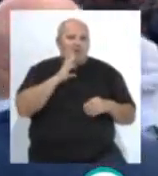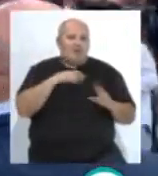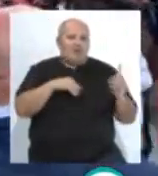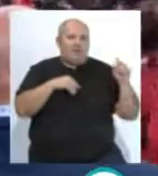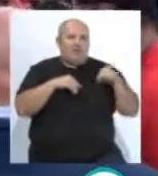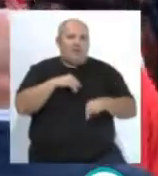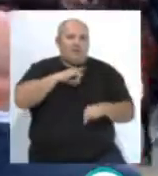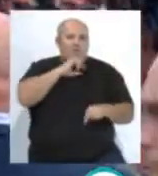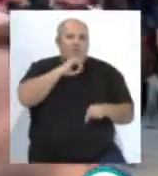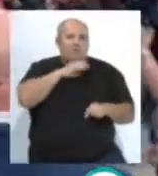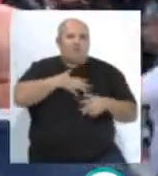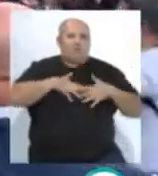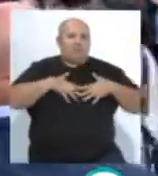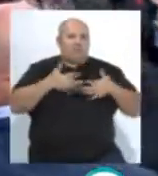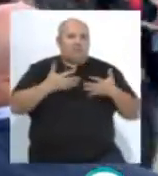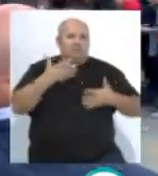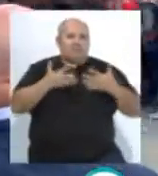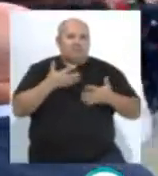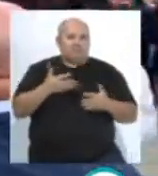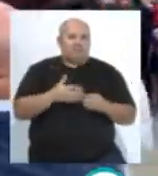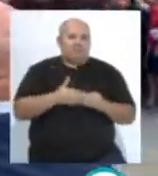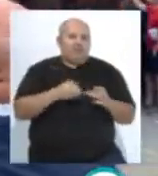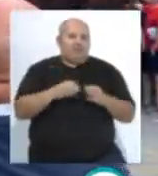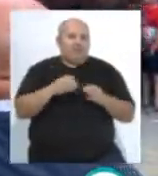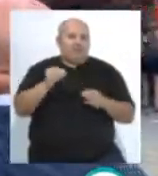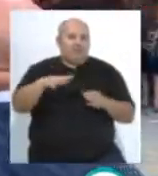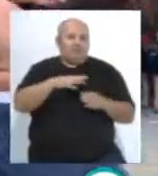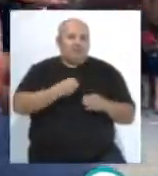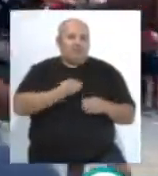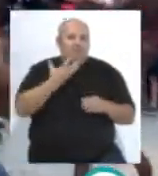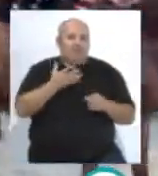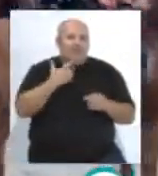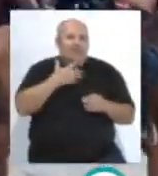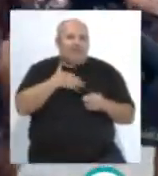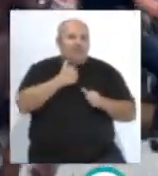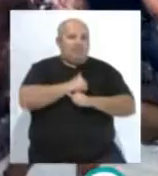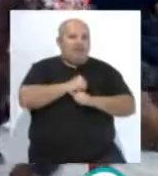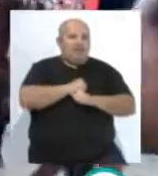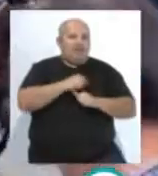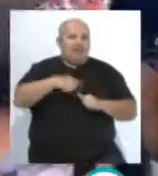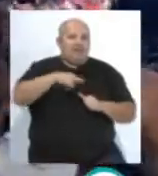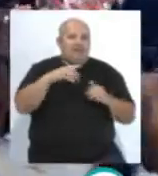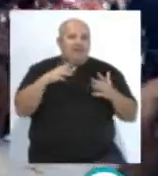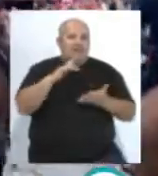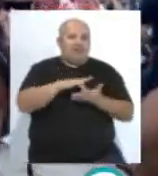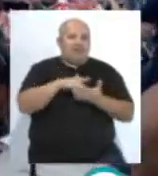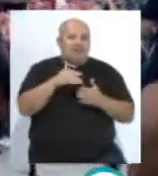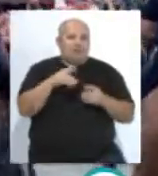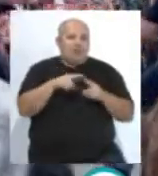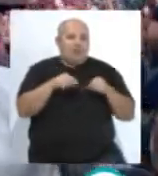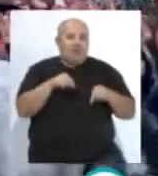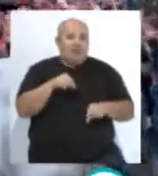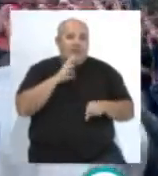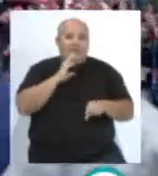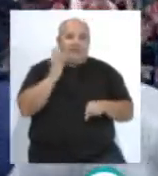dio muchísima moral, no solo al equipo, sino a la misma afición. Y entonces esperaban que en el partido este de casa